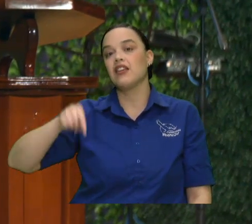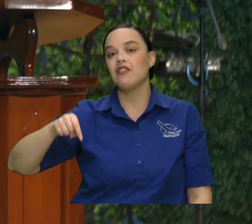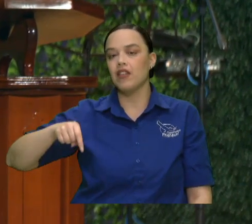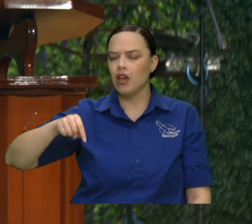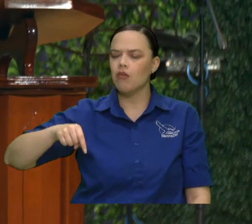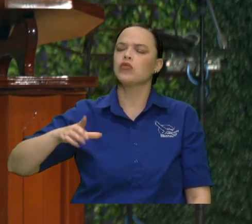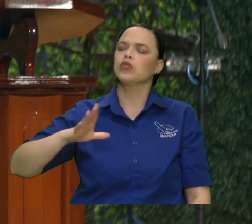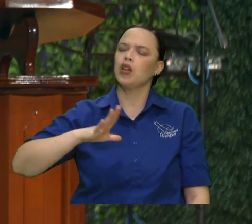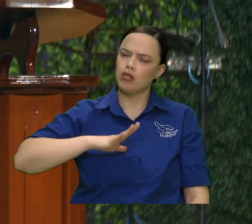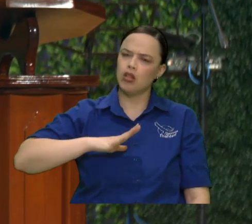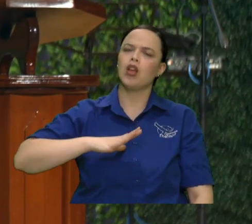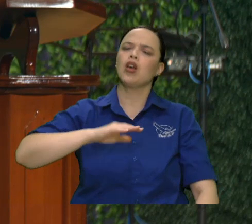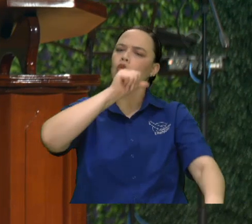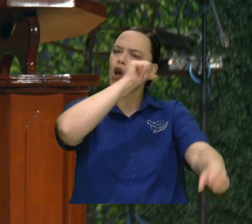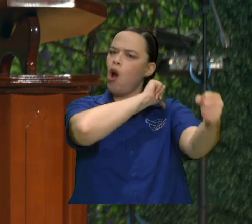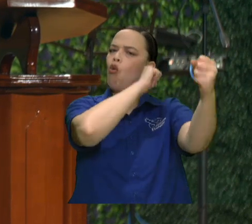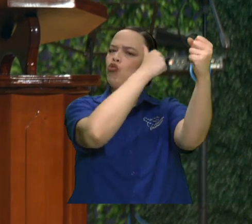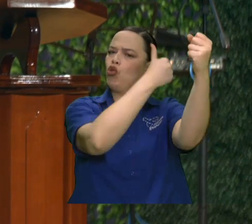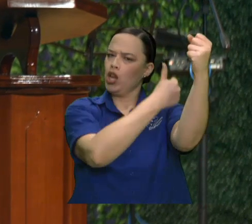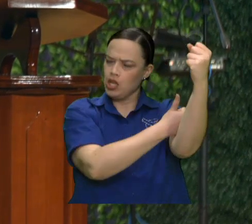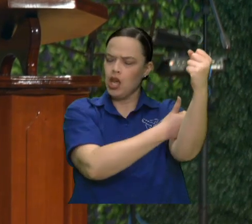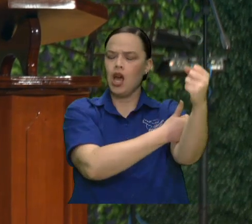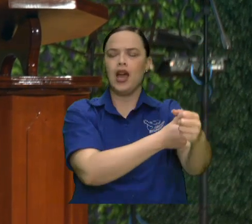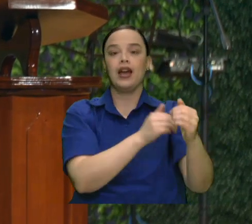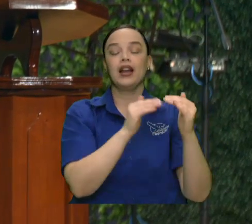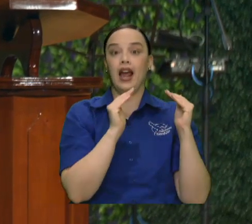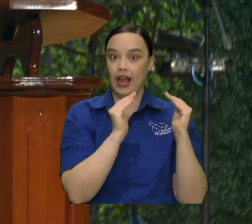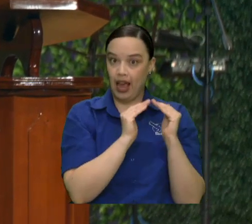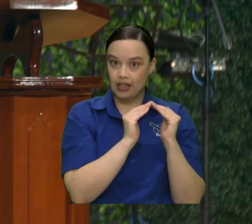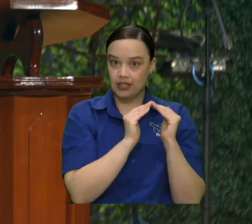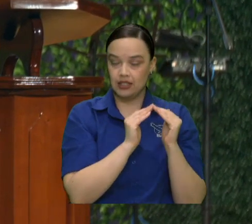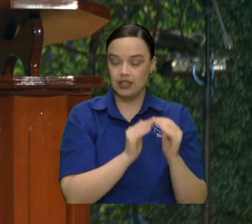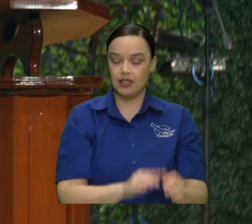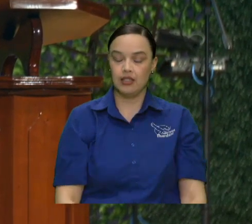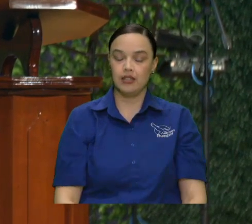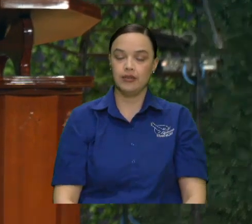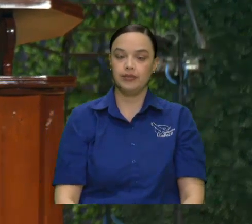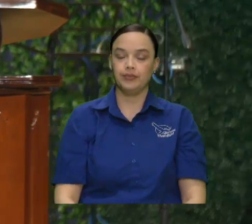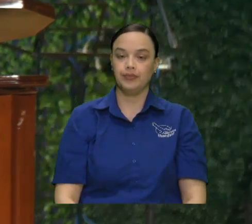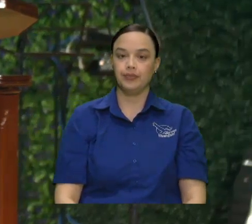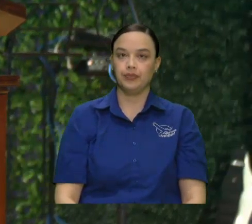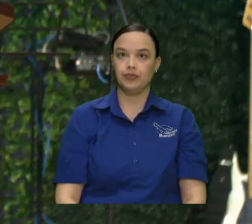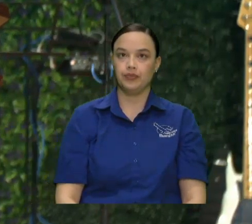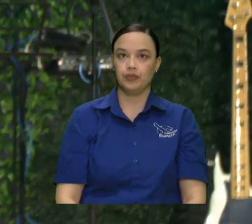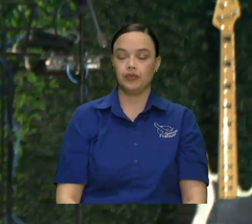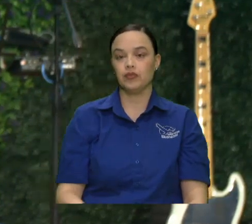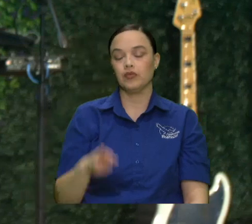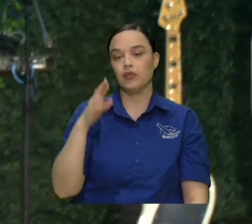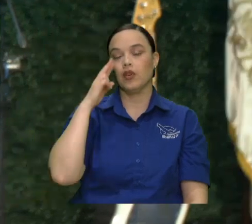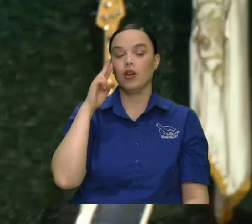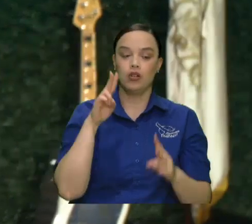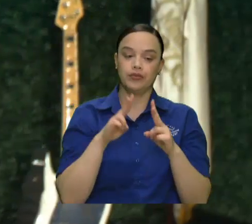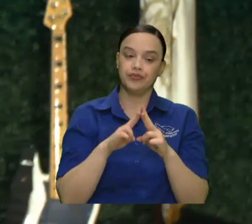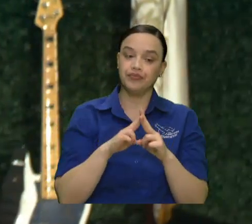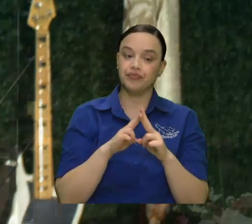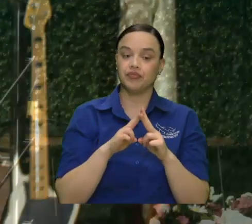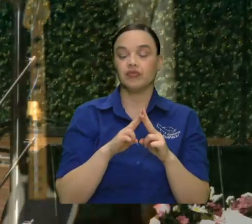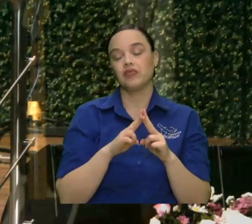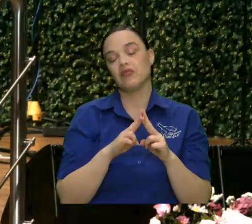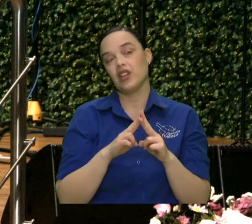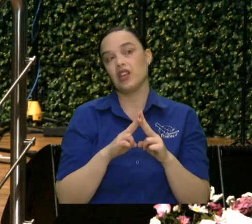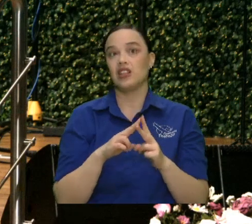autoridad sobre nuestra casa mire reconocer que uno es